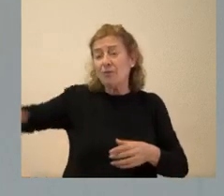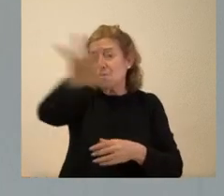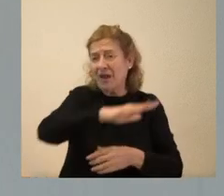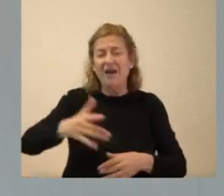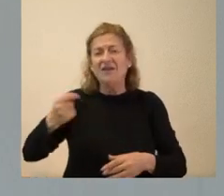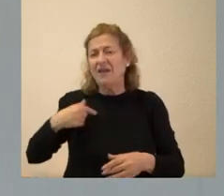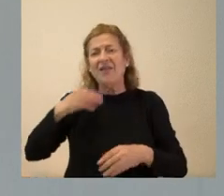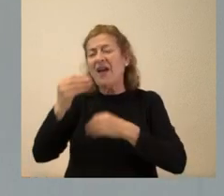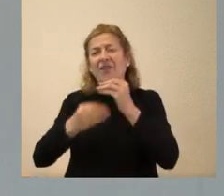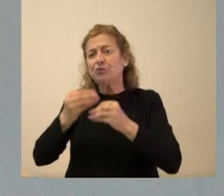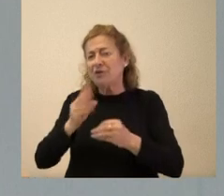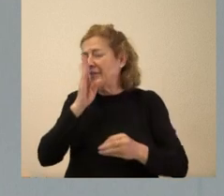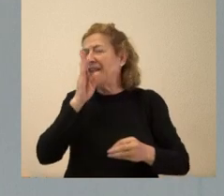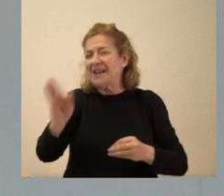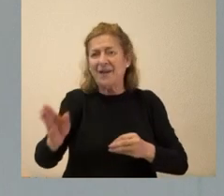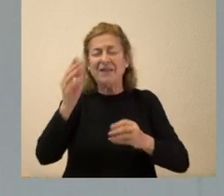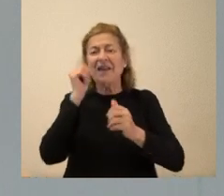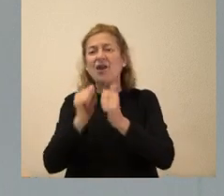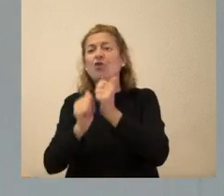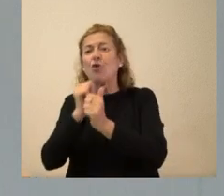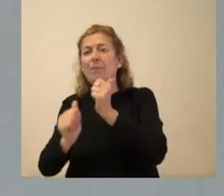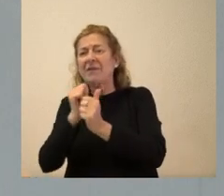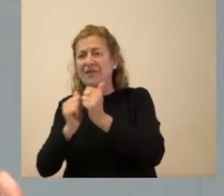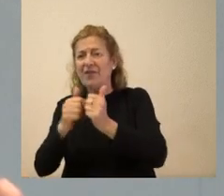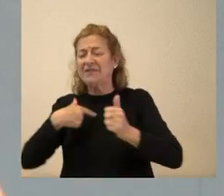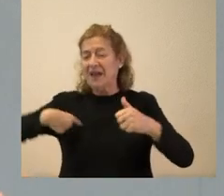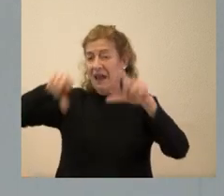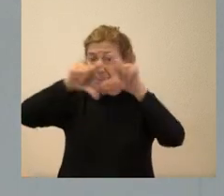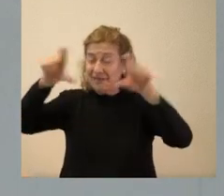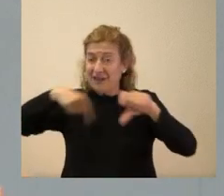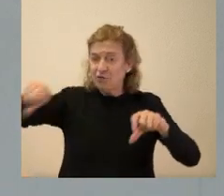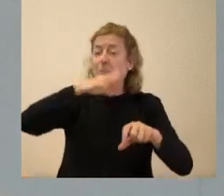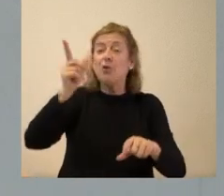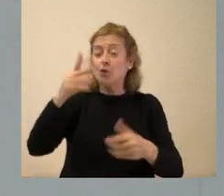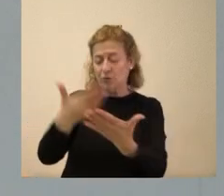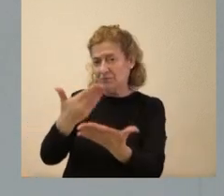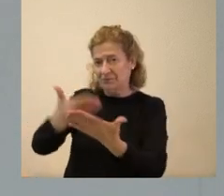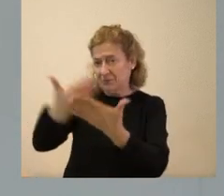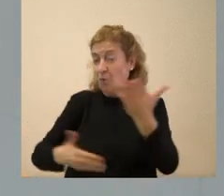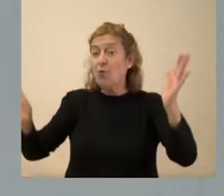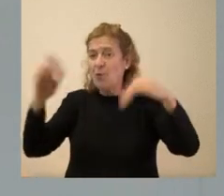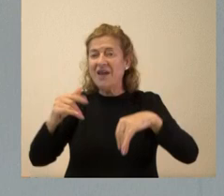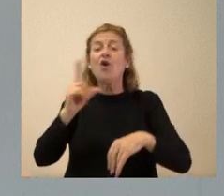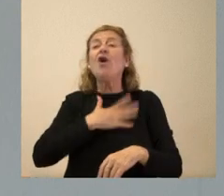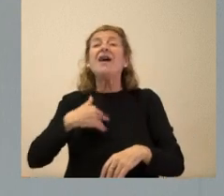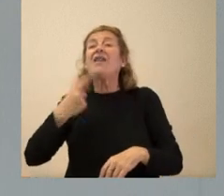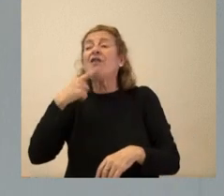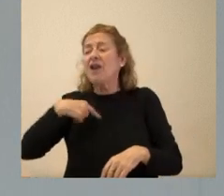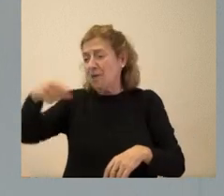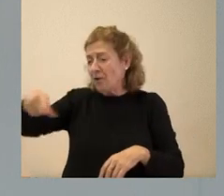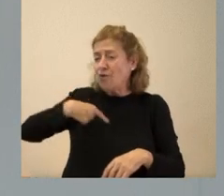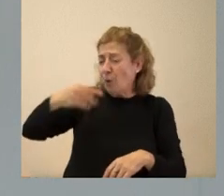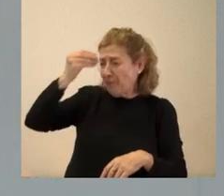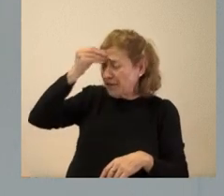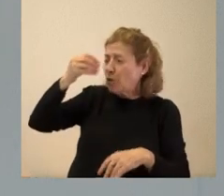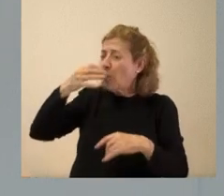realizando directamente en el ámbito de las competencias de todo de competitividad empresarial y por eso no figura en esta actuación eso no quiere decir que no creamos en él que no